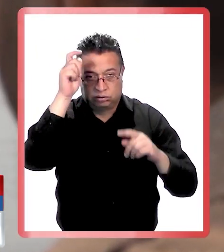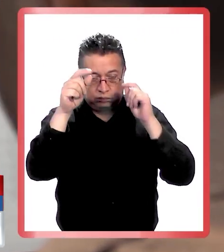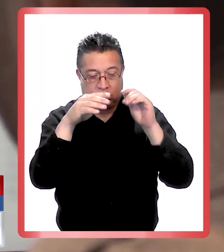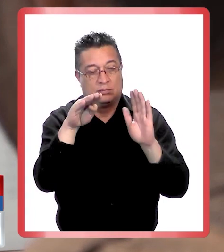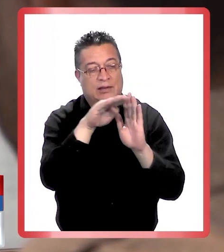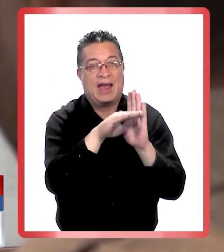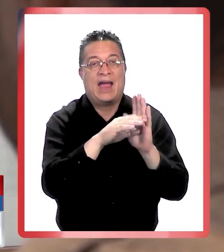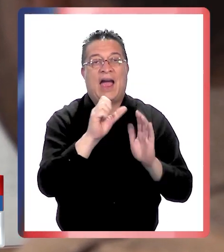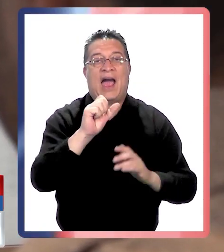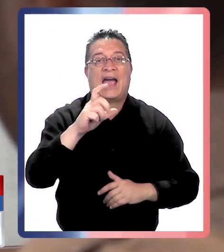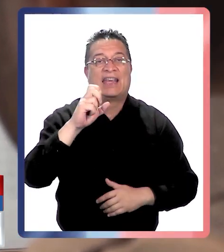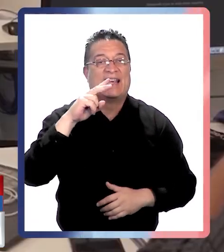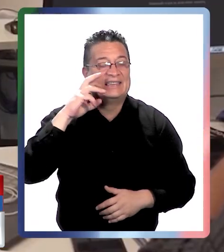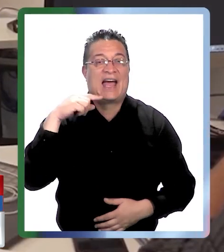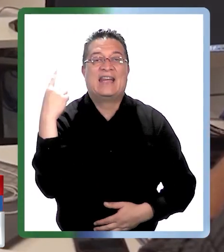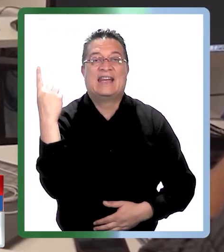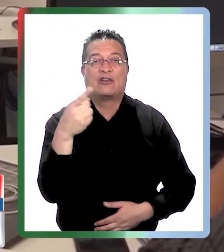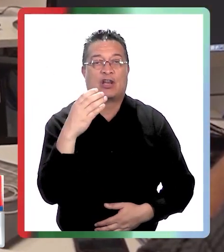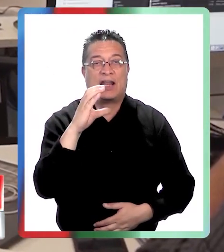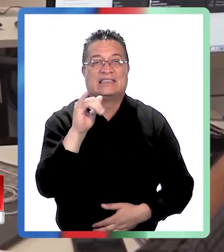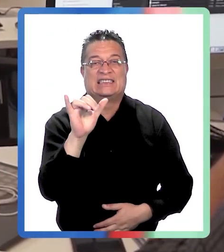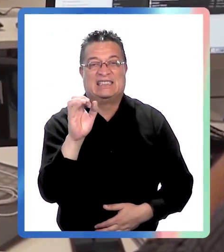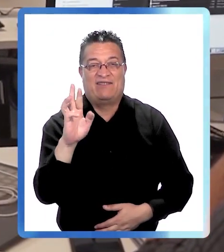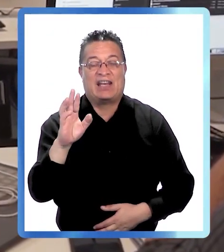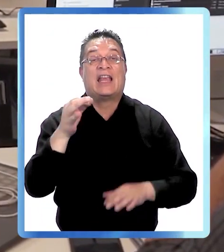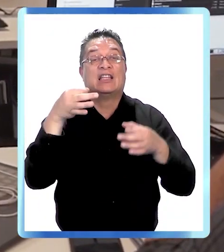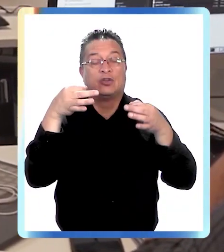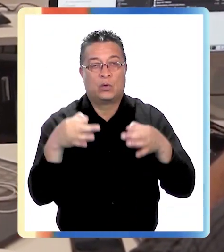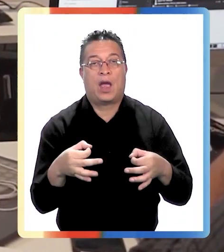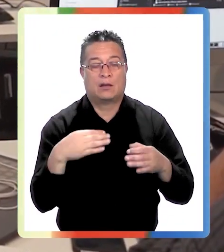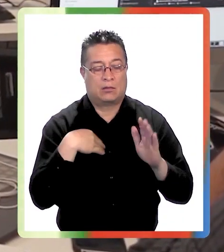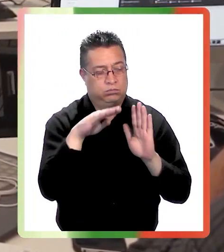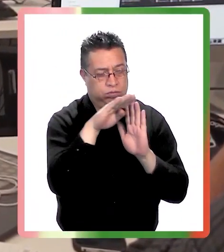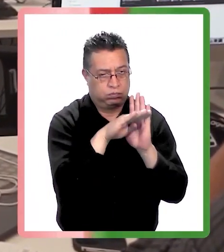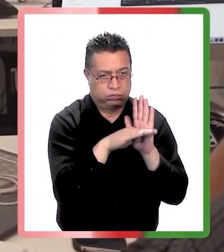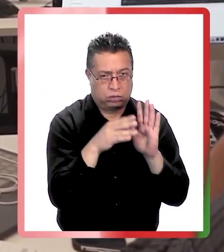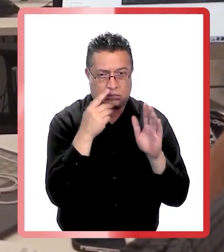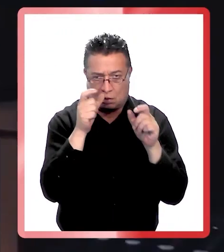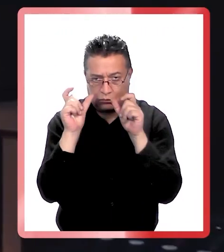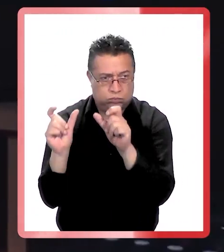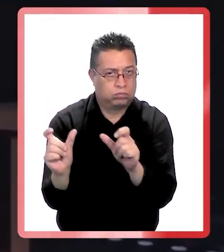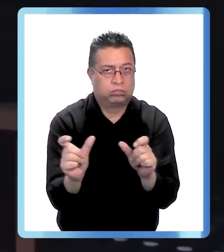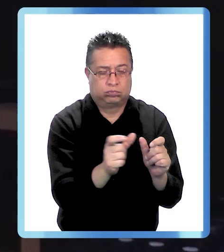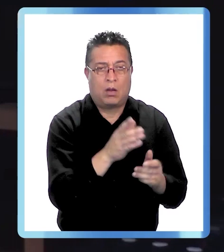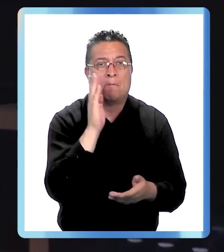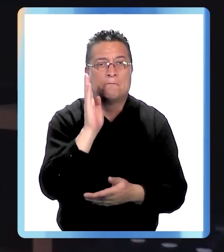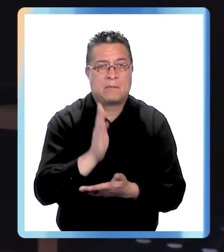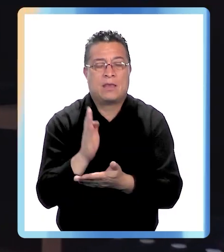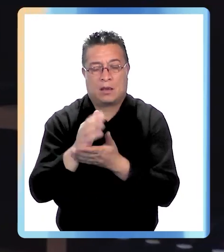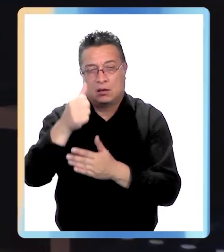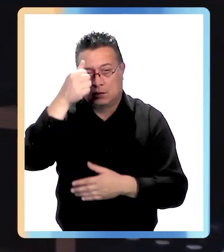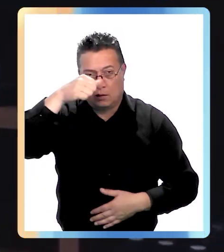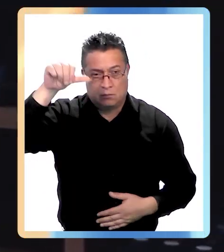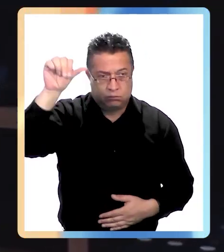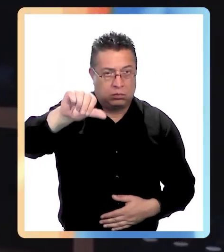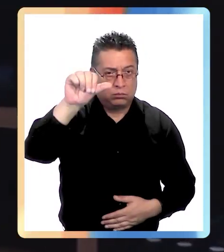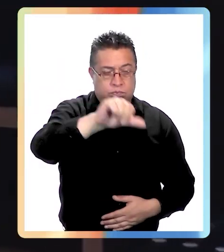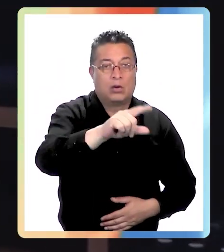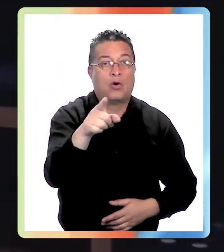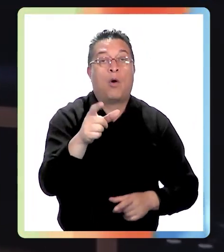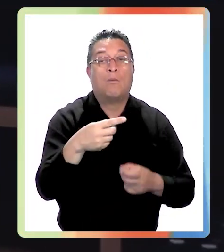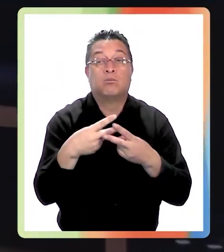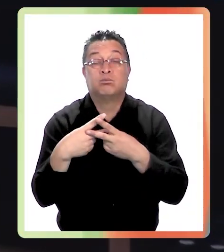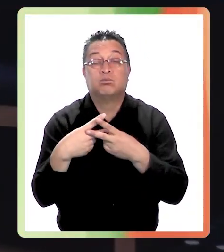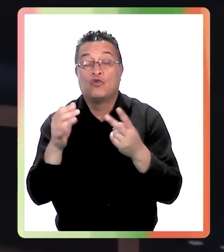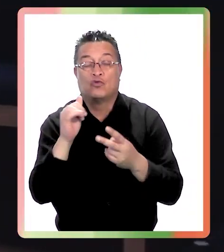de la Agencia Nacional de Ciberseguridad, que dictará protocolos y estándares de fiscalización y aplicará sanciones tanto a